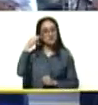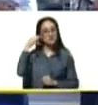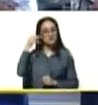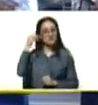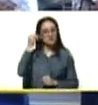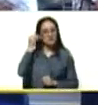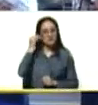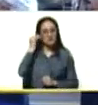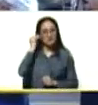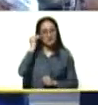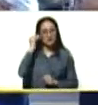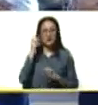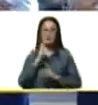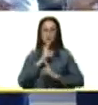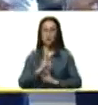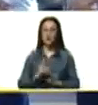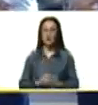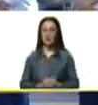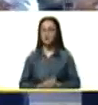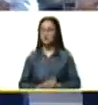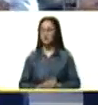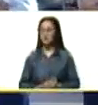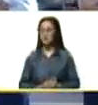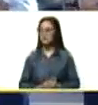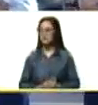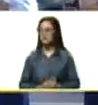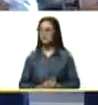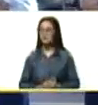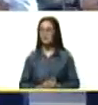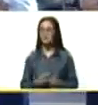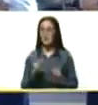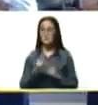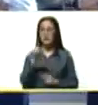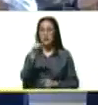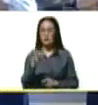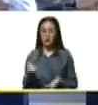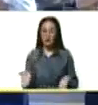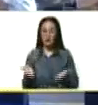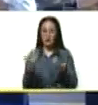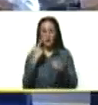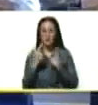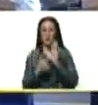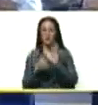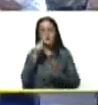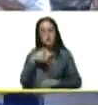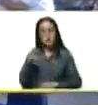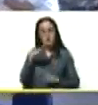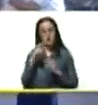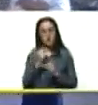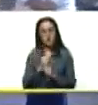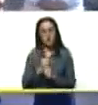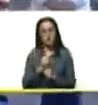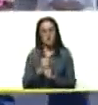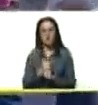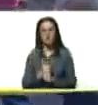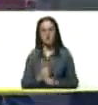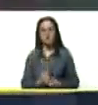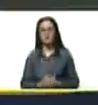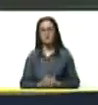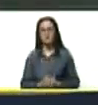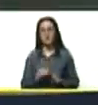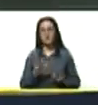resultados. Bueno, Carlos, la palabra es de ustedes. Adelante, vamos a mostrarle a nuestro pueblo todo el trabajo que hacen. Es así,